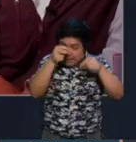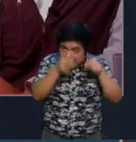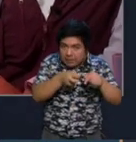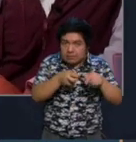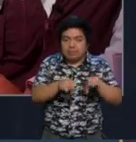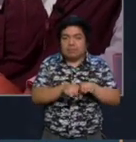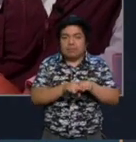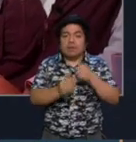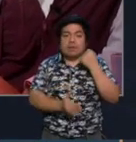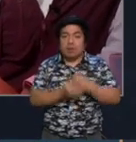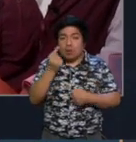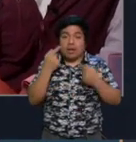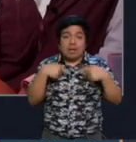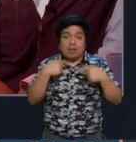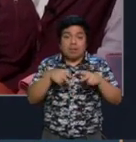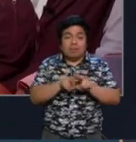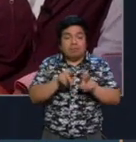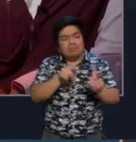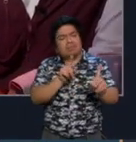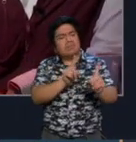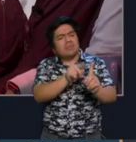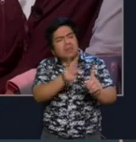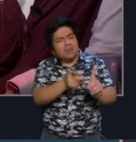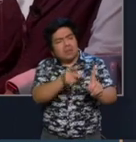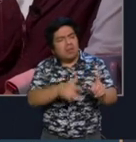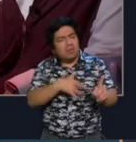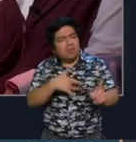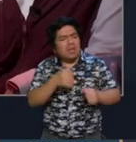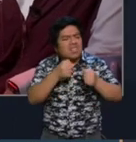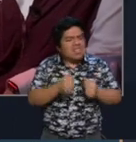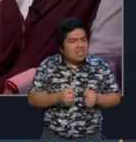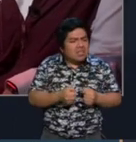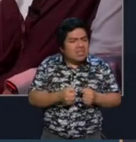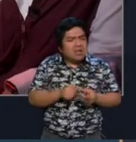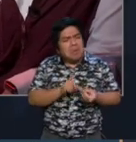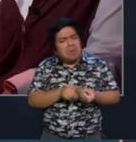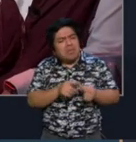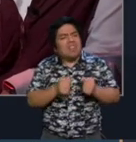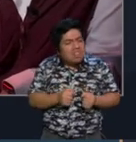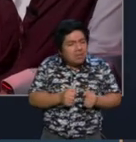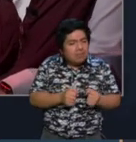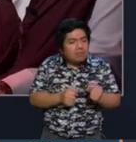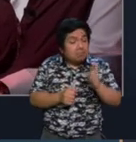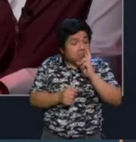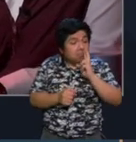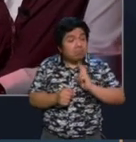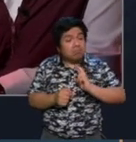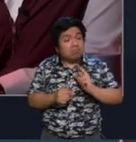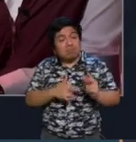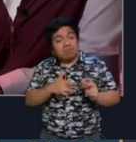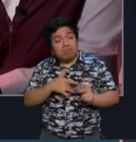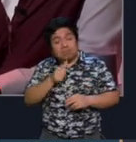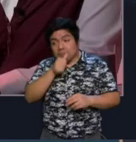Esa es la causa de por qué a las vecinas y vecinos, cuando se les pregunta ¿por qué te sientes segura o seguro? Más bien ¿en dónde? La respuesta de en dónde te sientes más